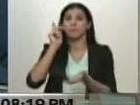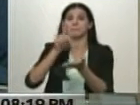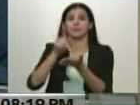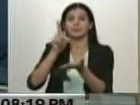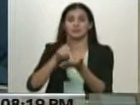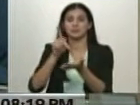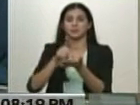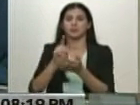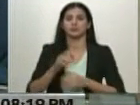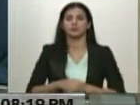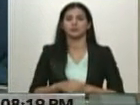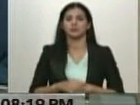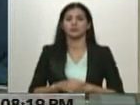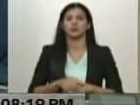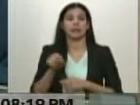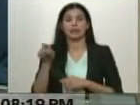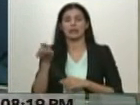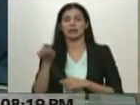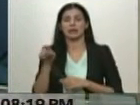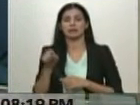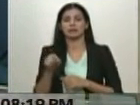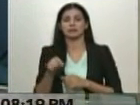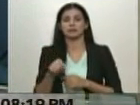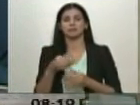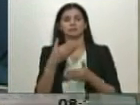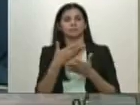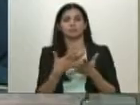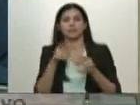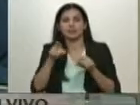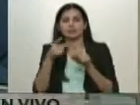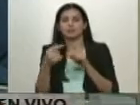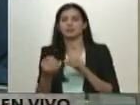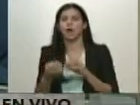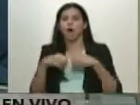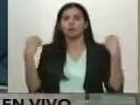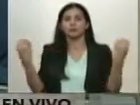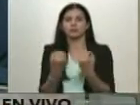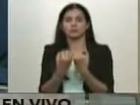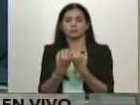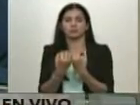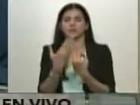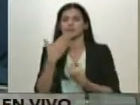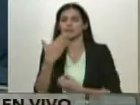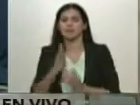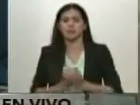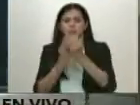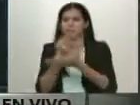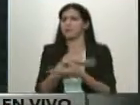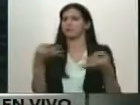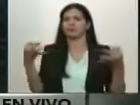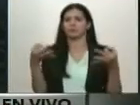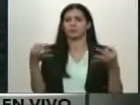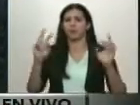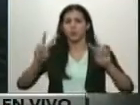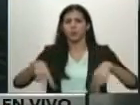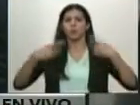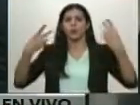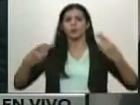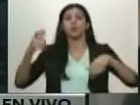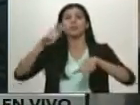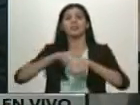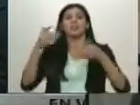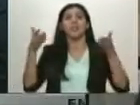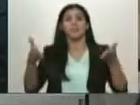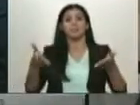participando de ese instrumento creado por el liderazgo maravilloso de la nueva época de América Latina, por